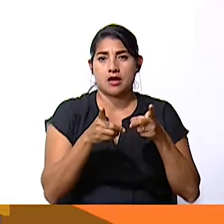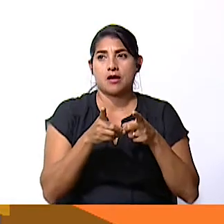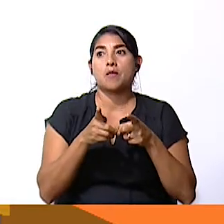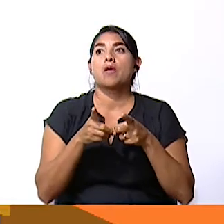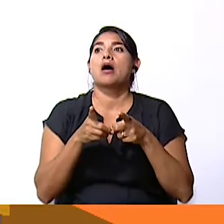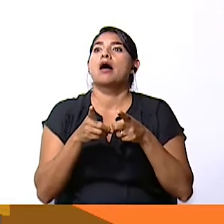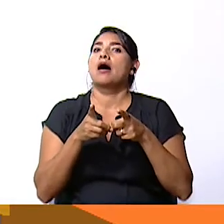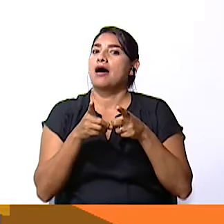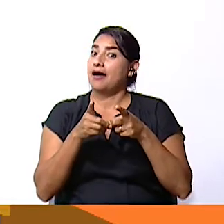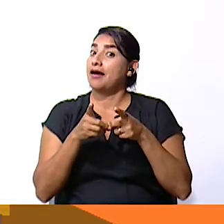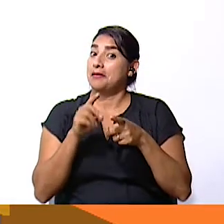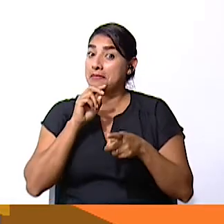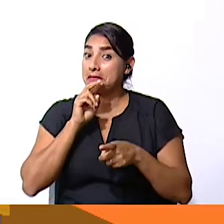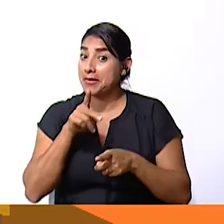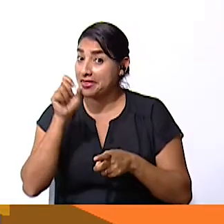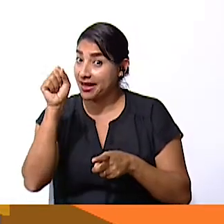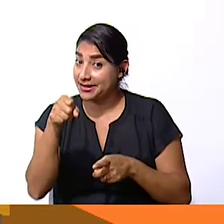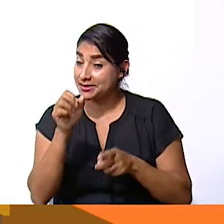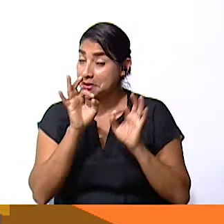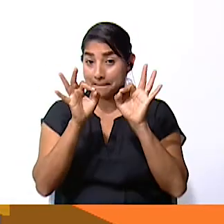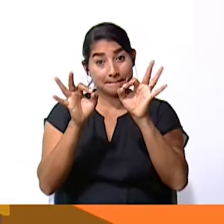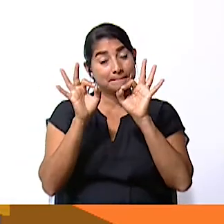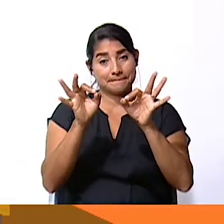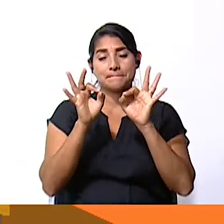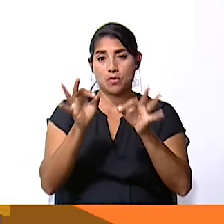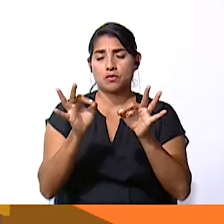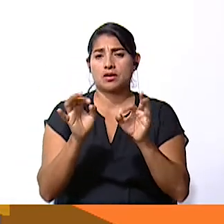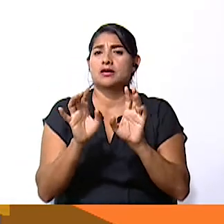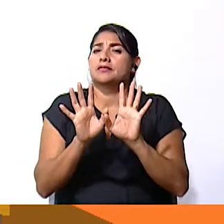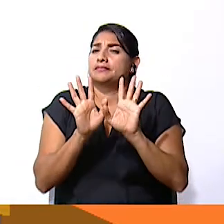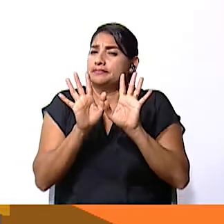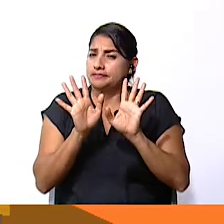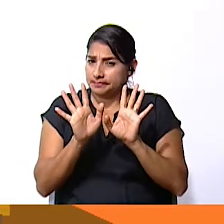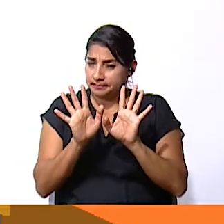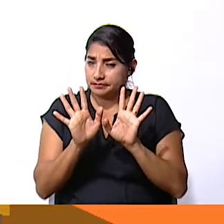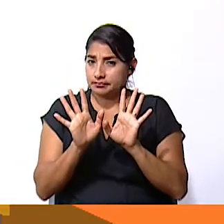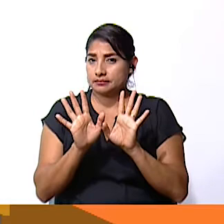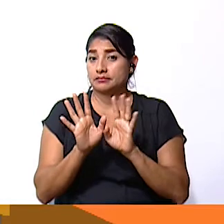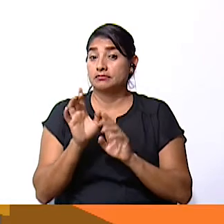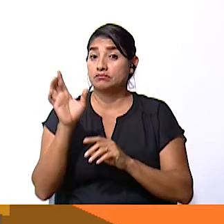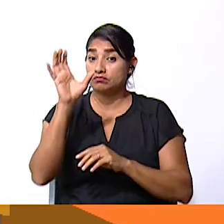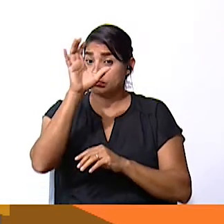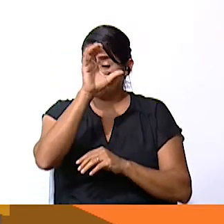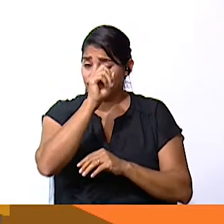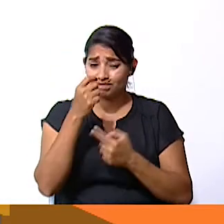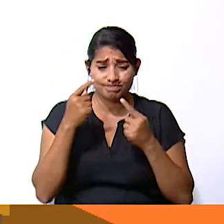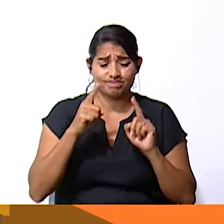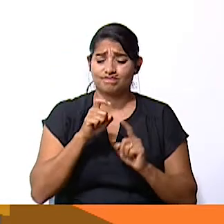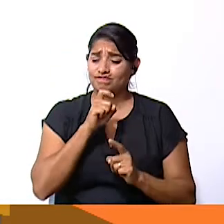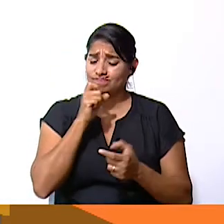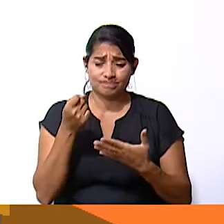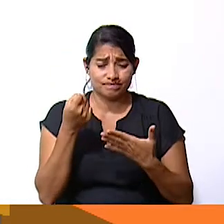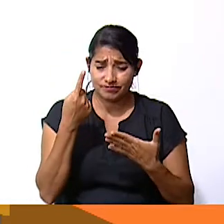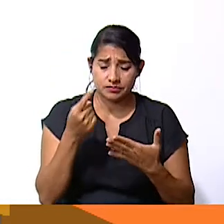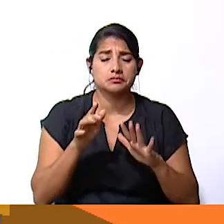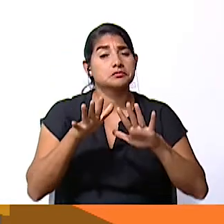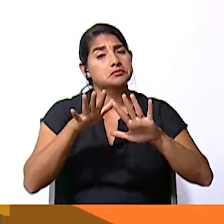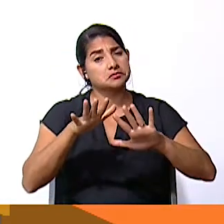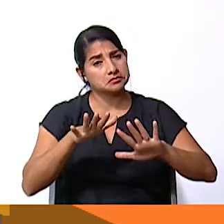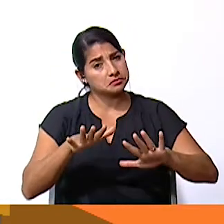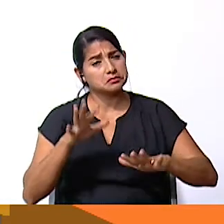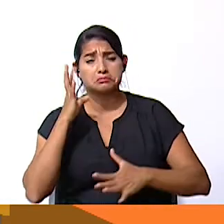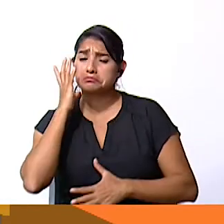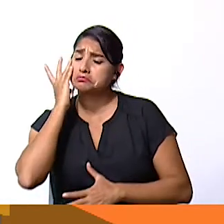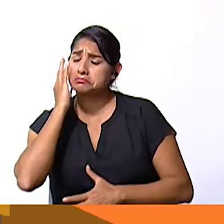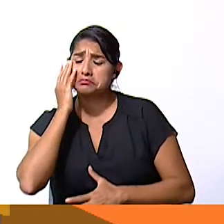Yo creo que vamos haciéndolo muy bien, pero si no lo estamos logrando, no se preocupen porque